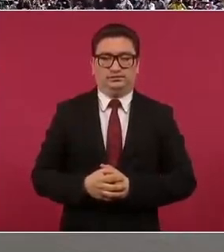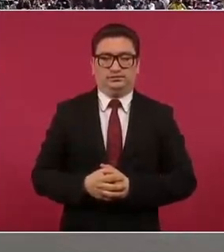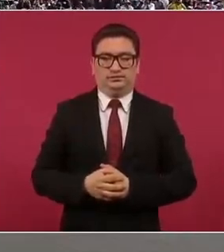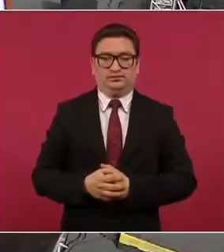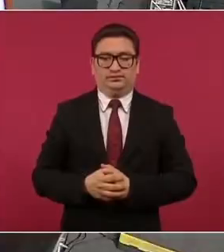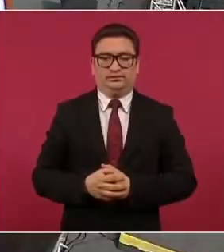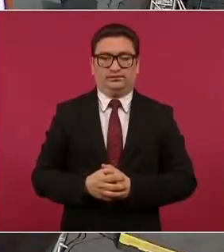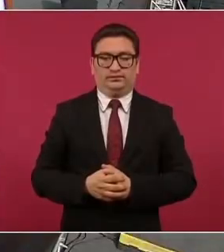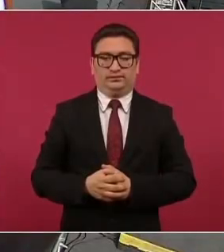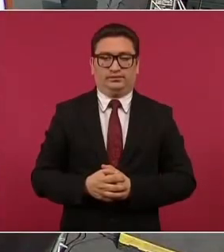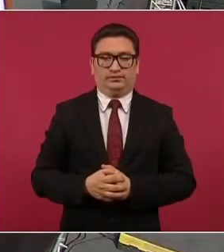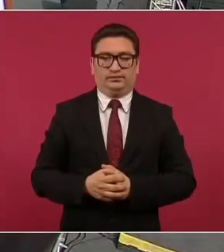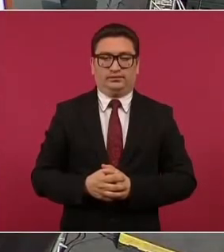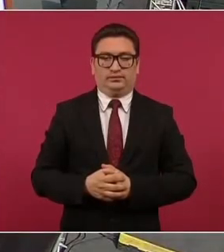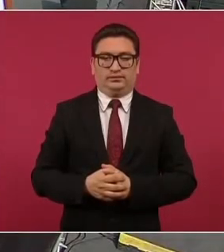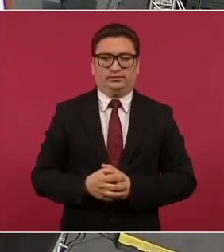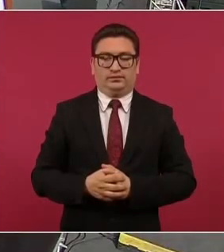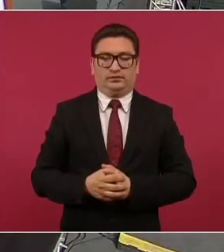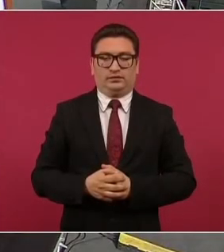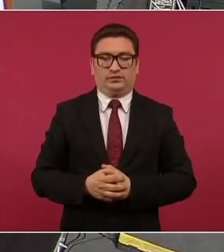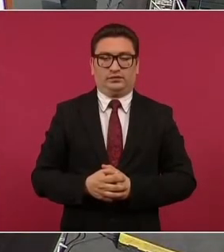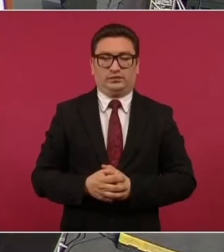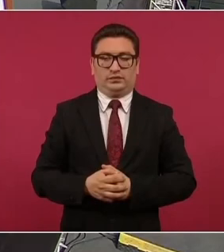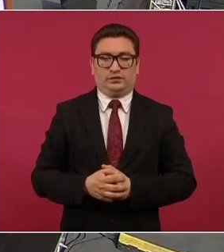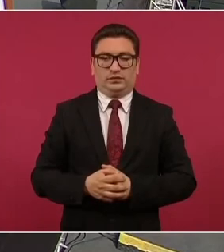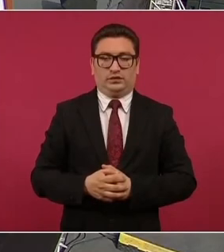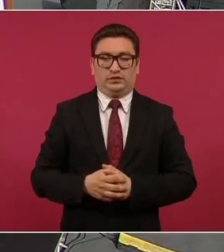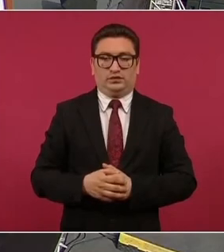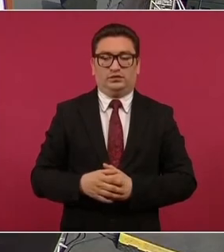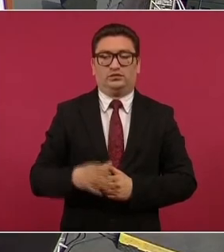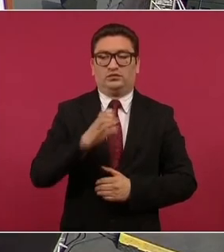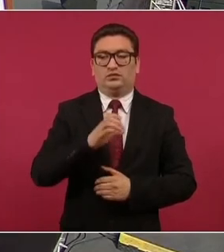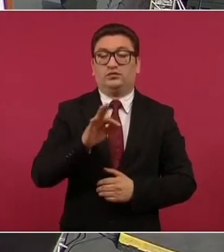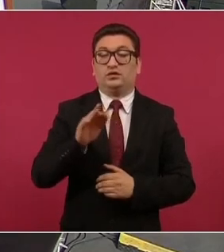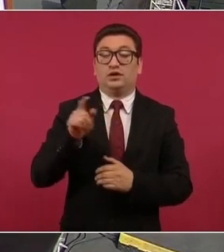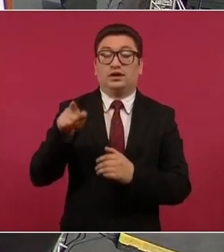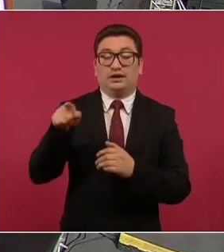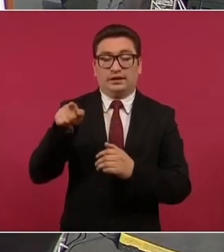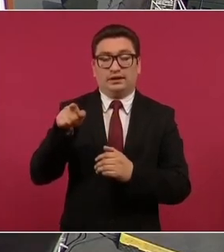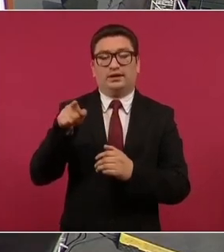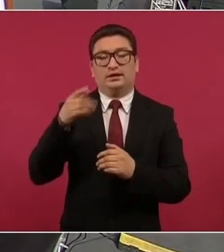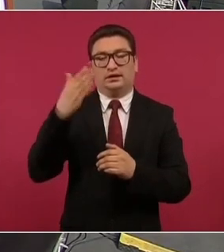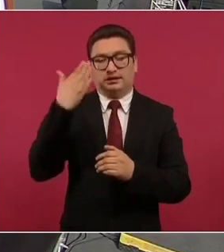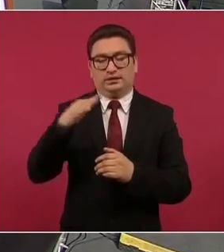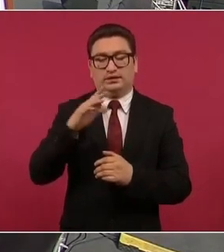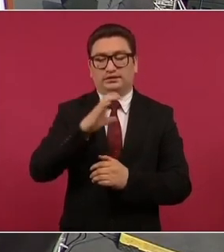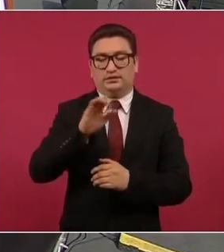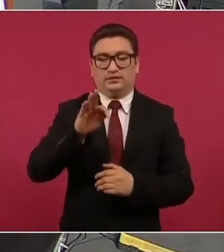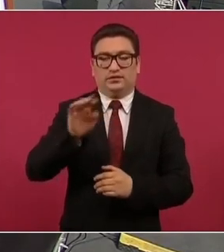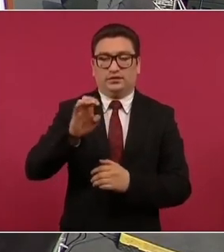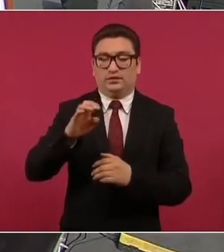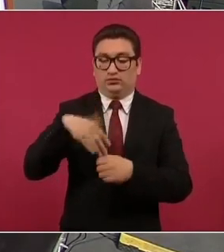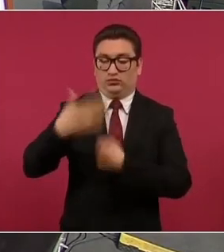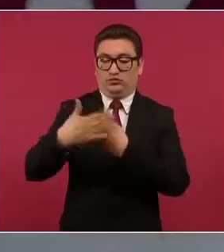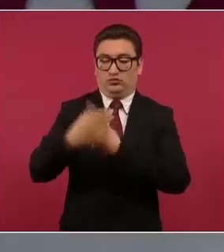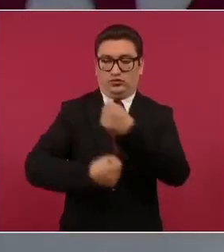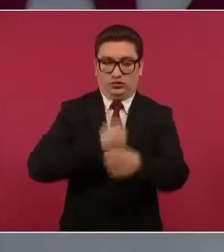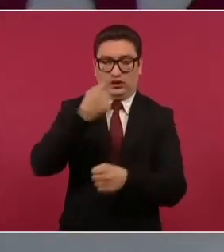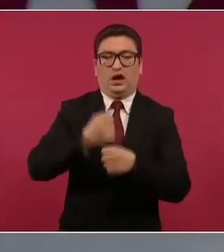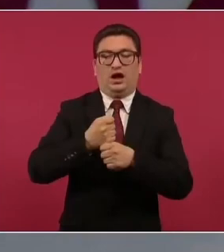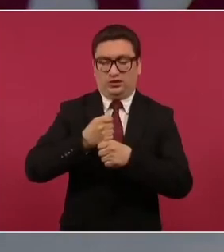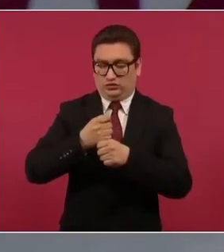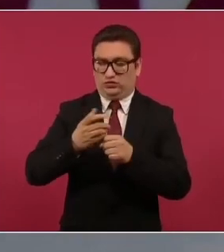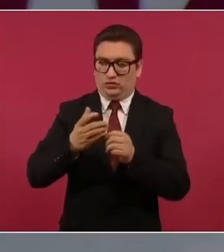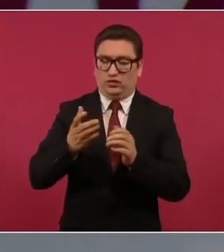Con el apoyo de los trabajadores de la Comisión Federal de Electricidad, el año próximo